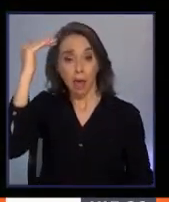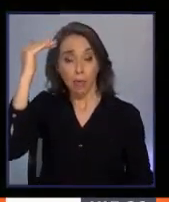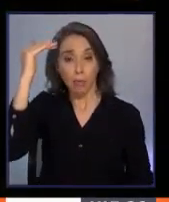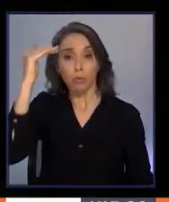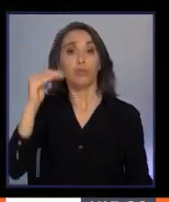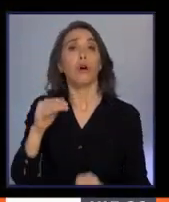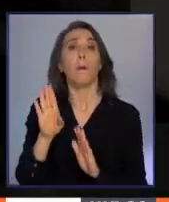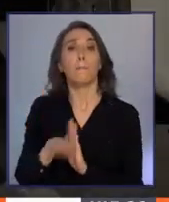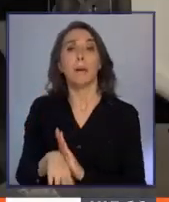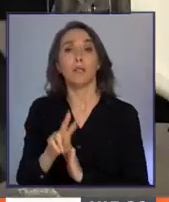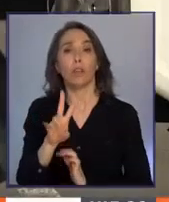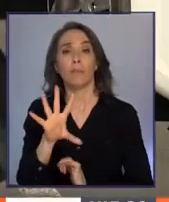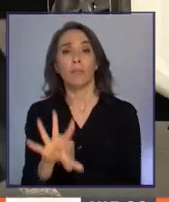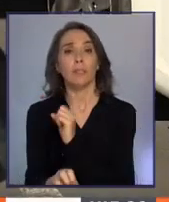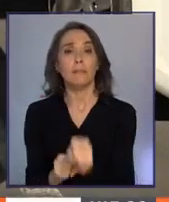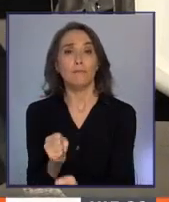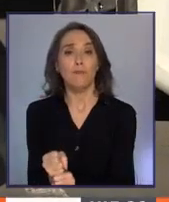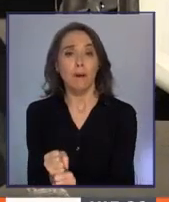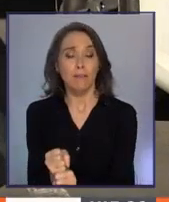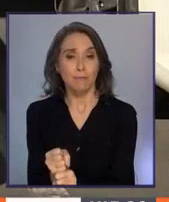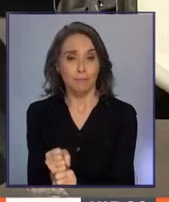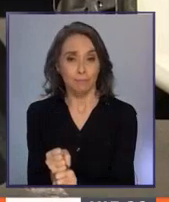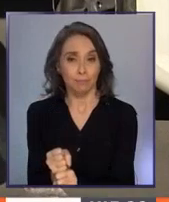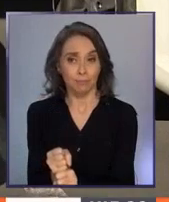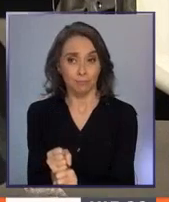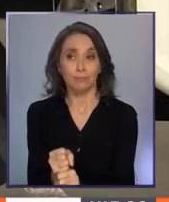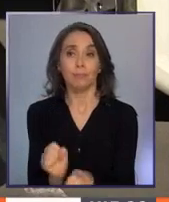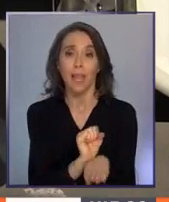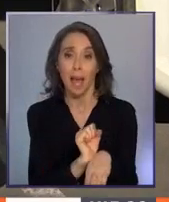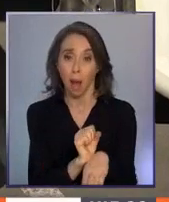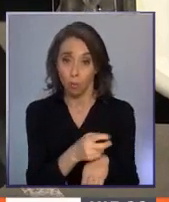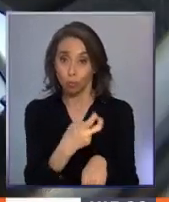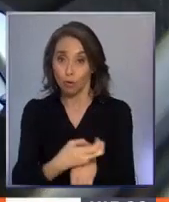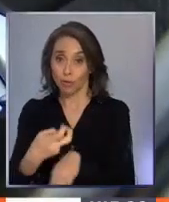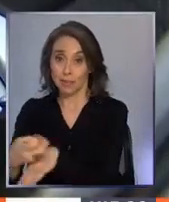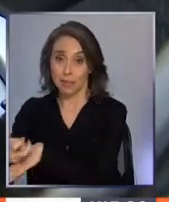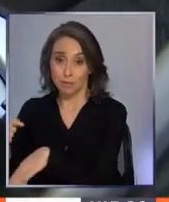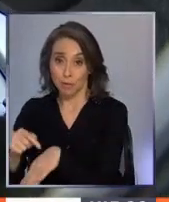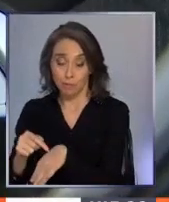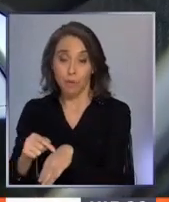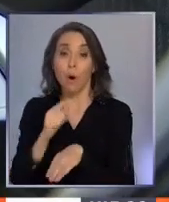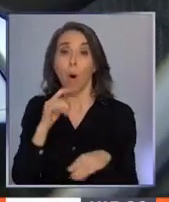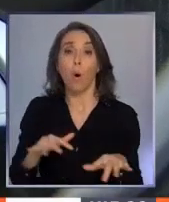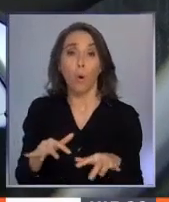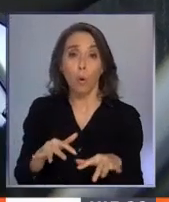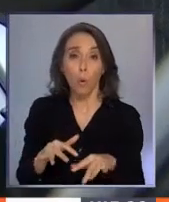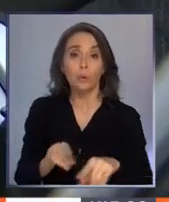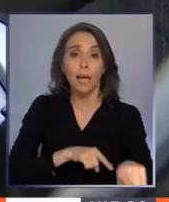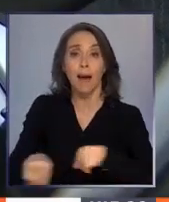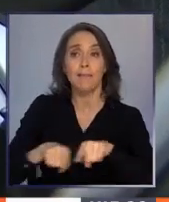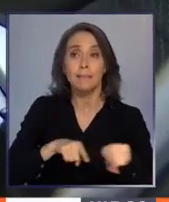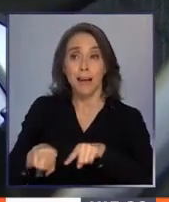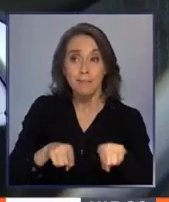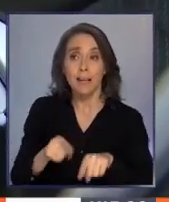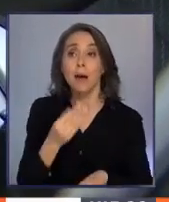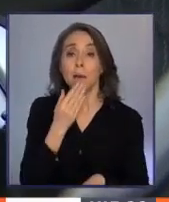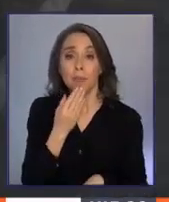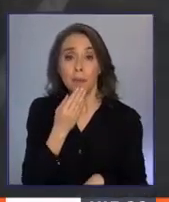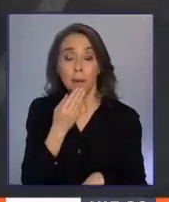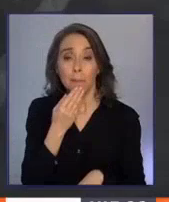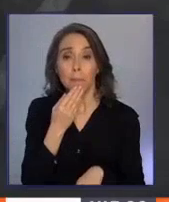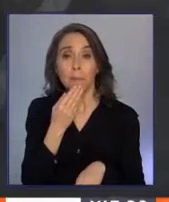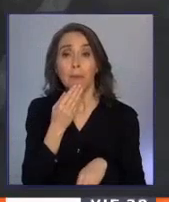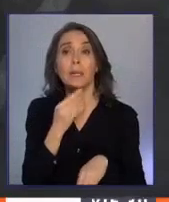superan los 25 años de edad. Los autos robados no solo habrían sido utilizados en las carreras, también habrían